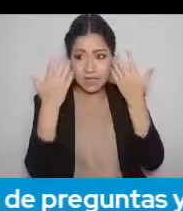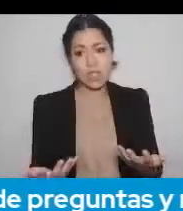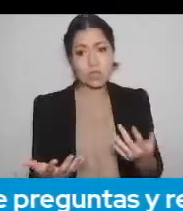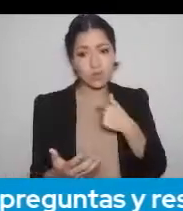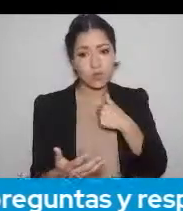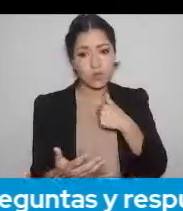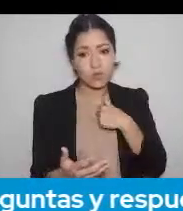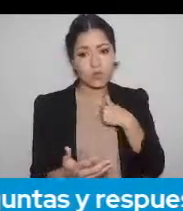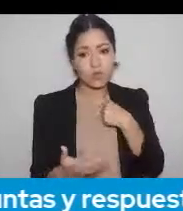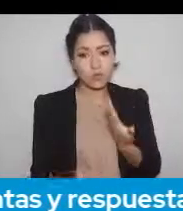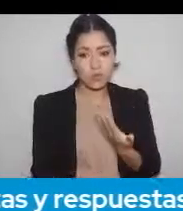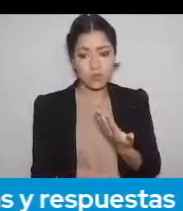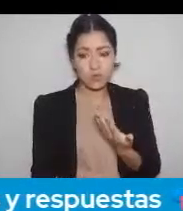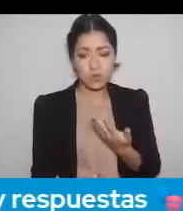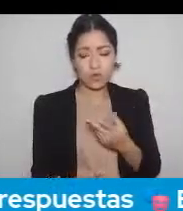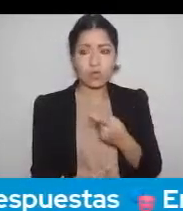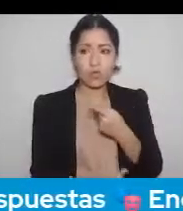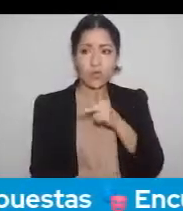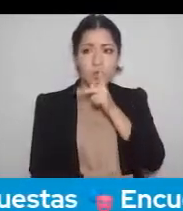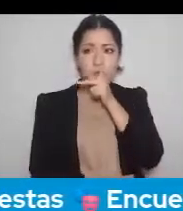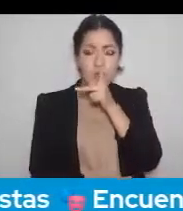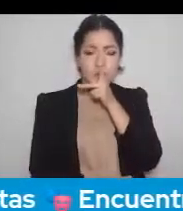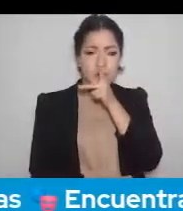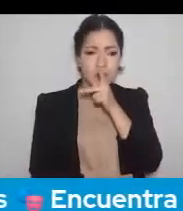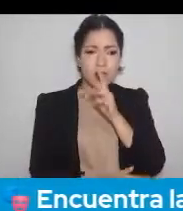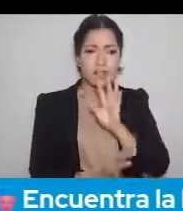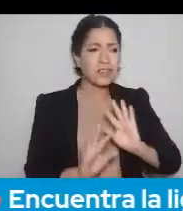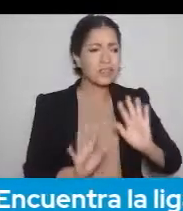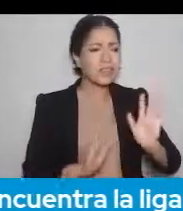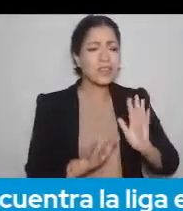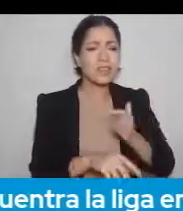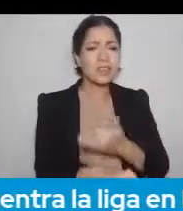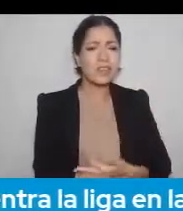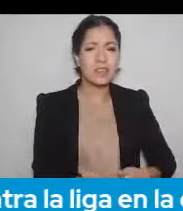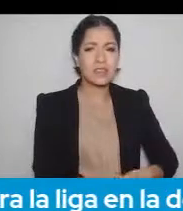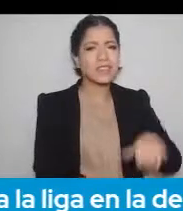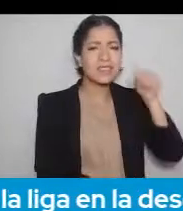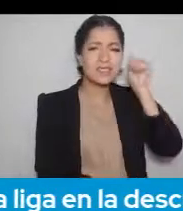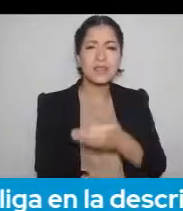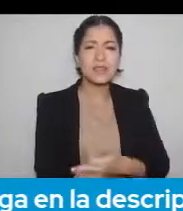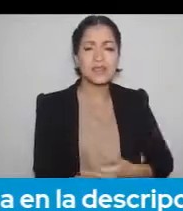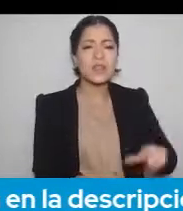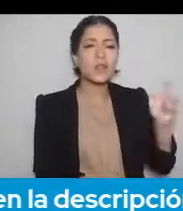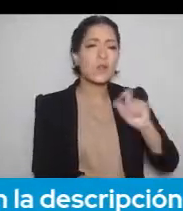Es un poco tarde, ¿no? Siempre es tarde cuando uno se despide.